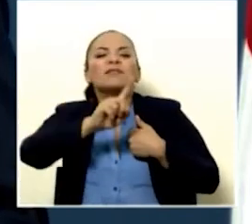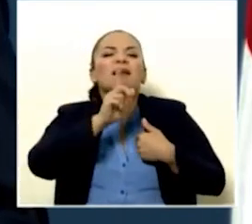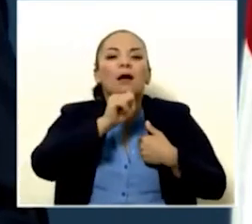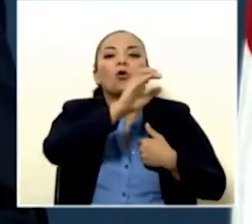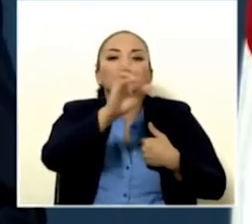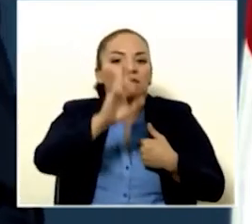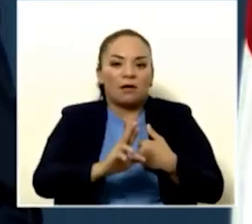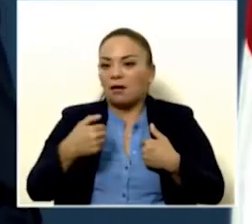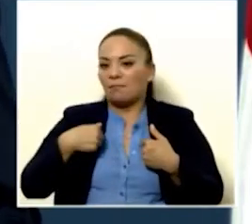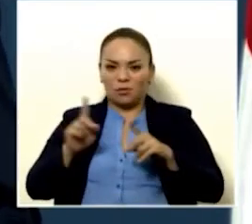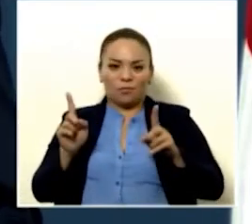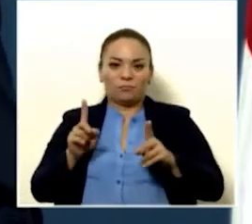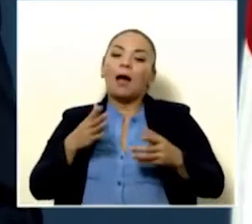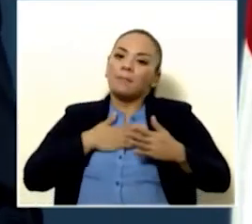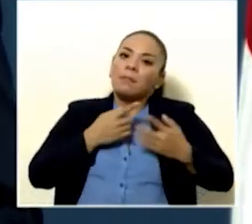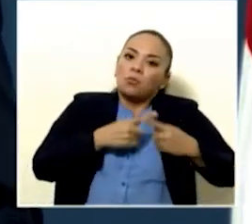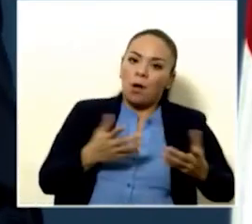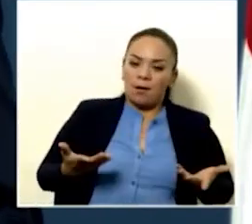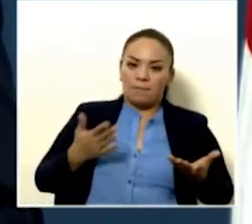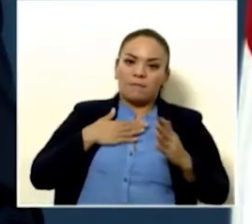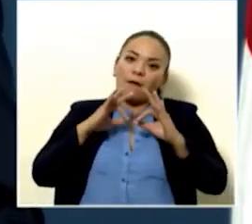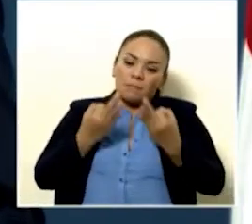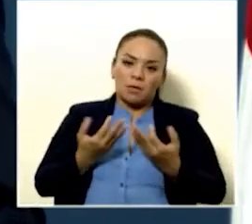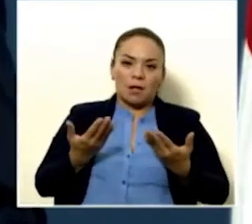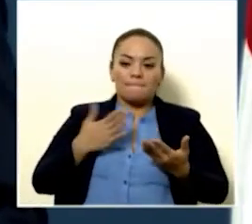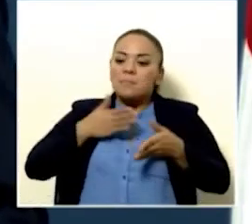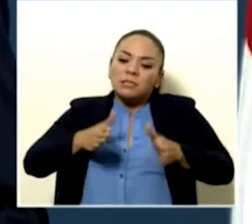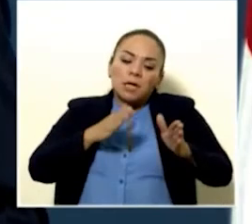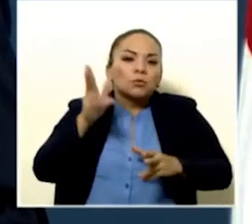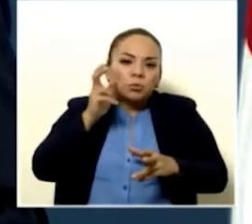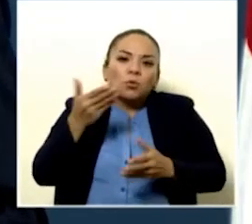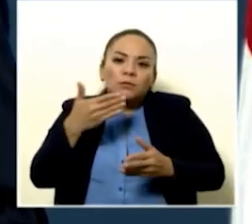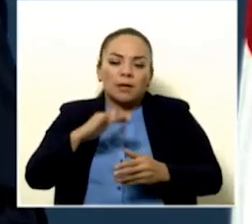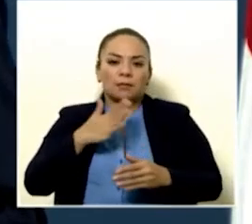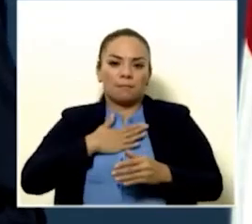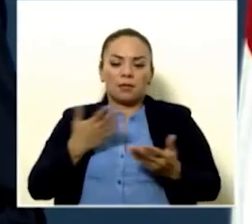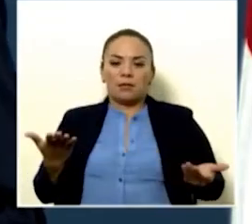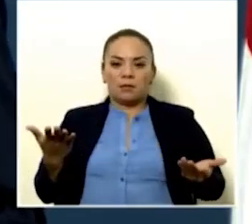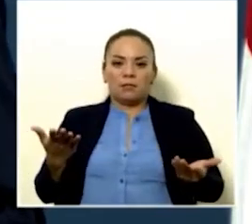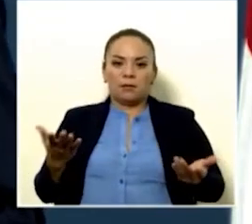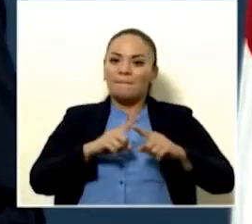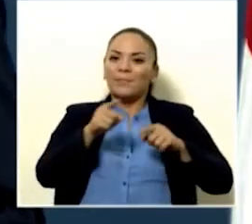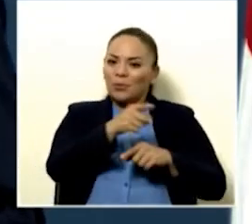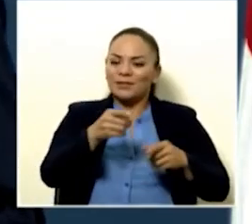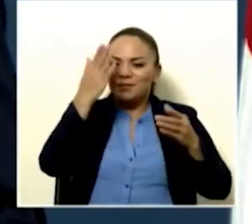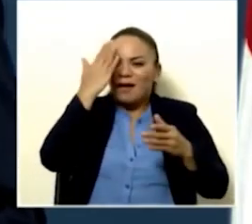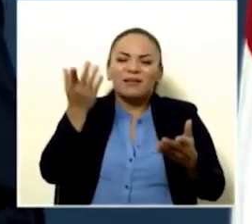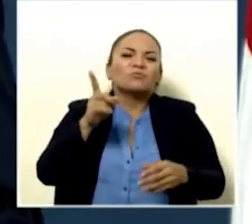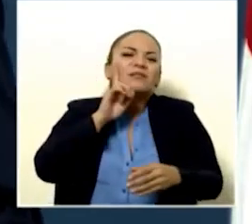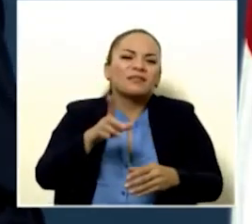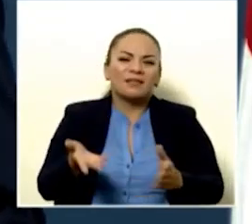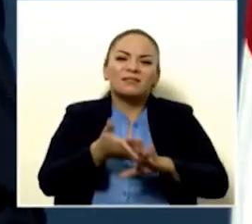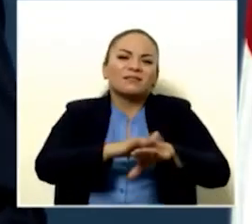Me duele que mi familia, mis hijas, oigan esas cosas, aunque ellas saben que son